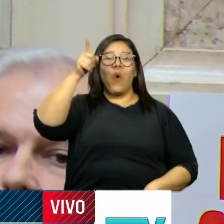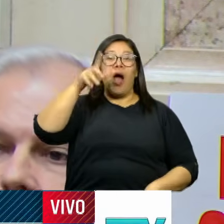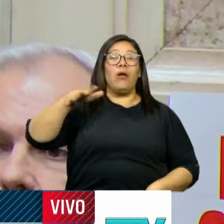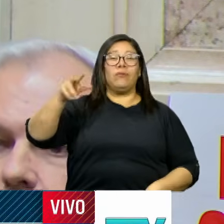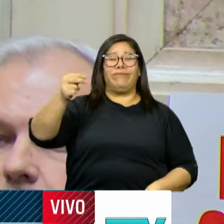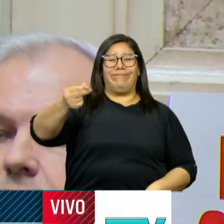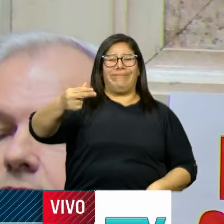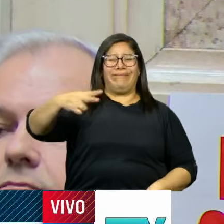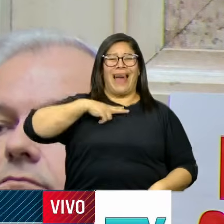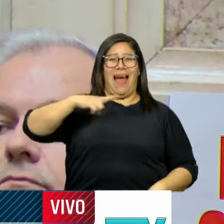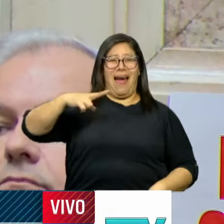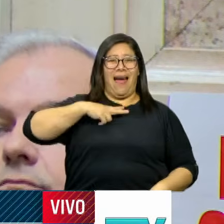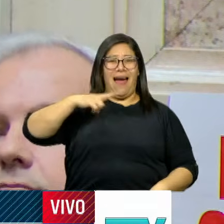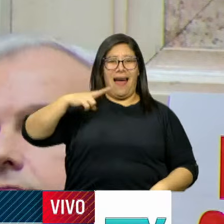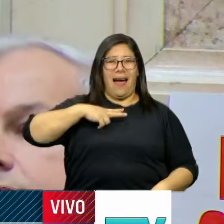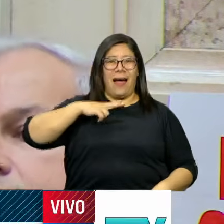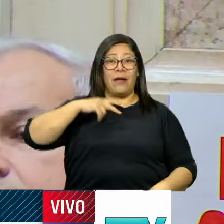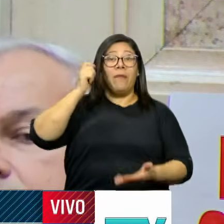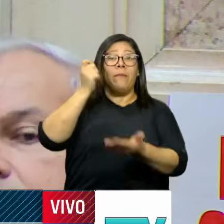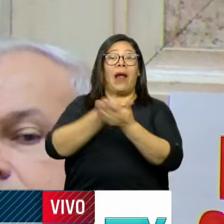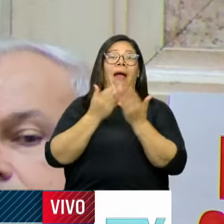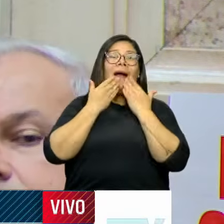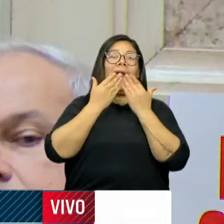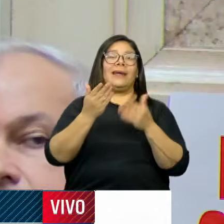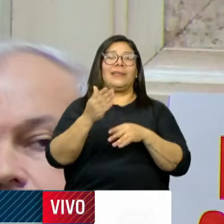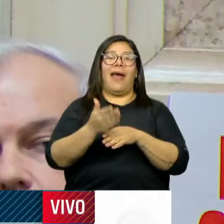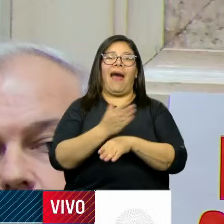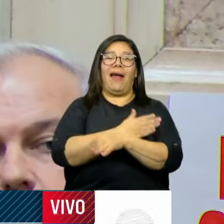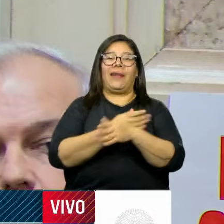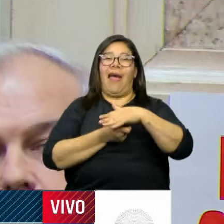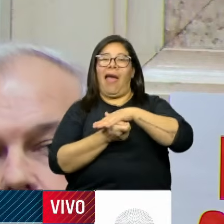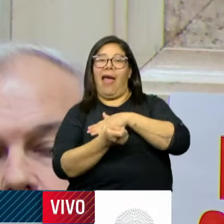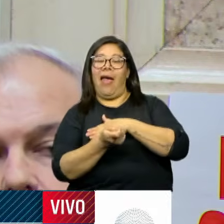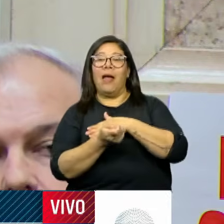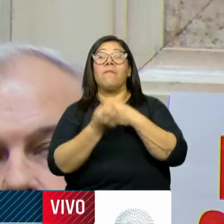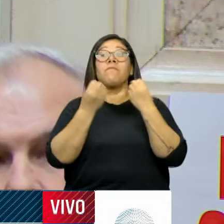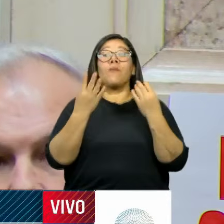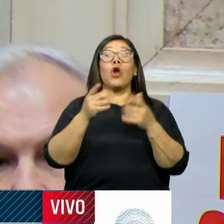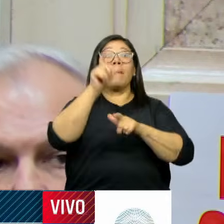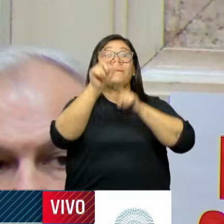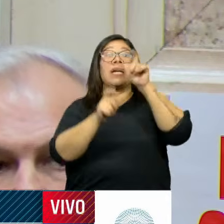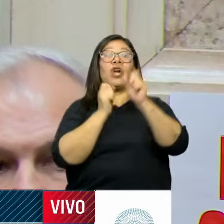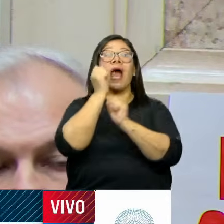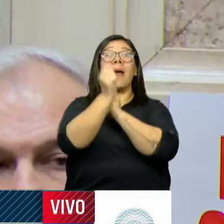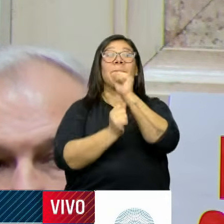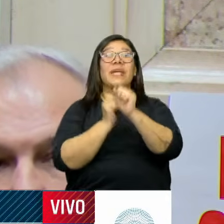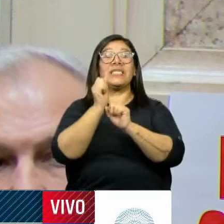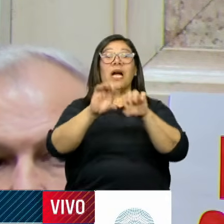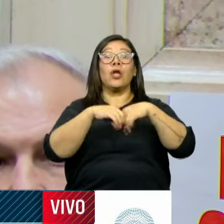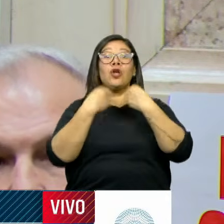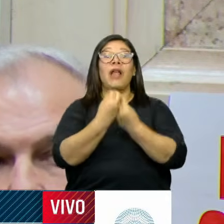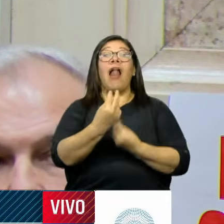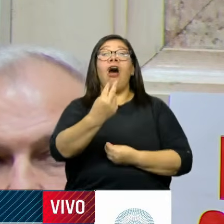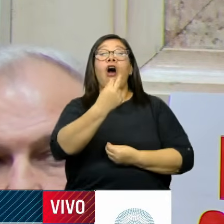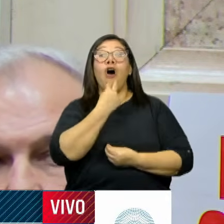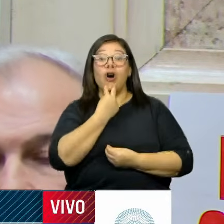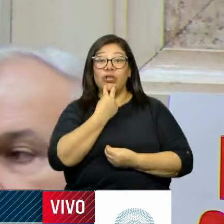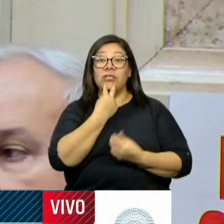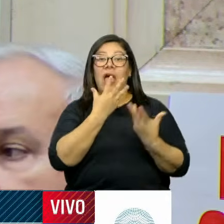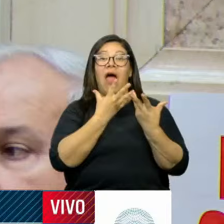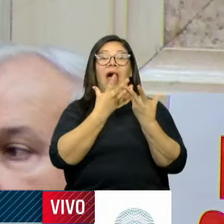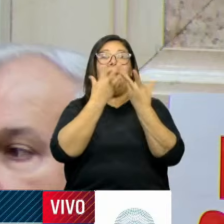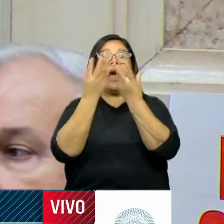que era por tráfico de influencias, porque reunió a 11 empresarios. Se acumulan